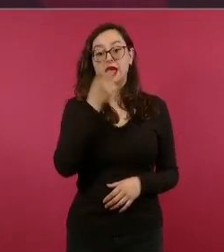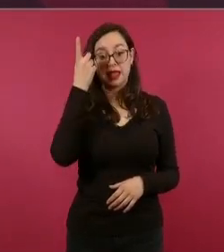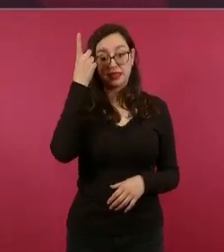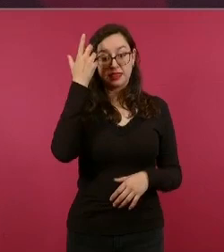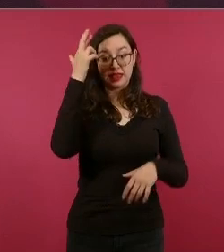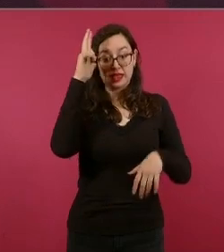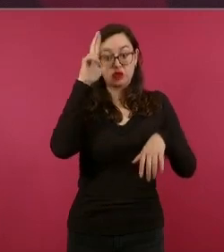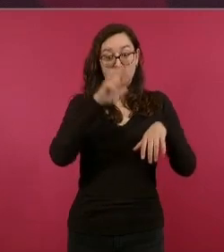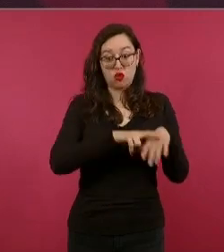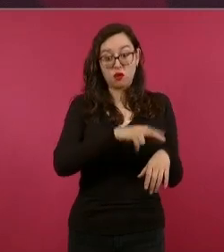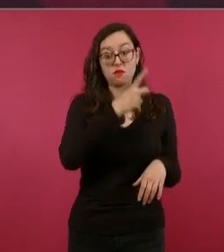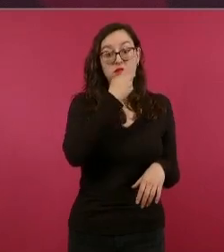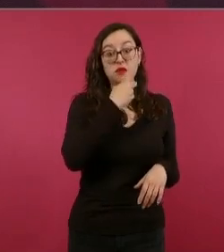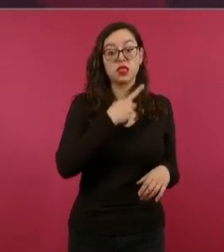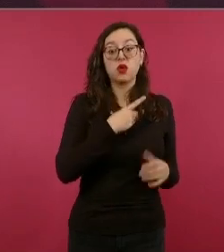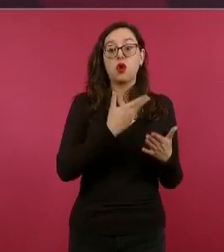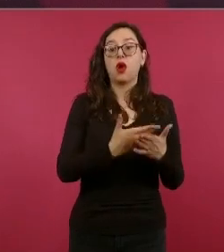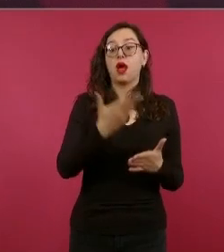de él.